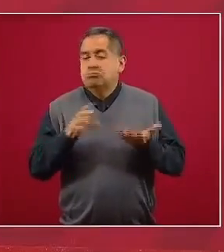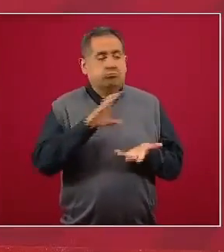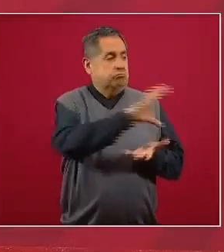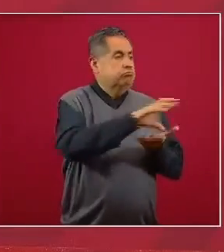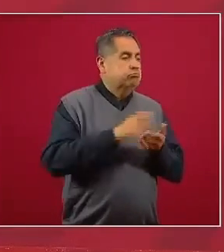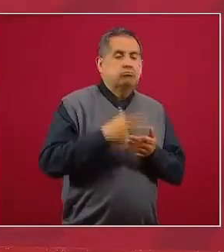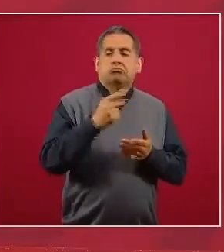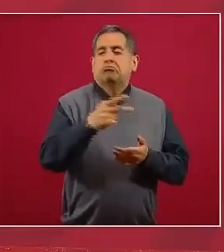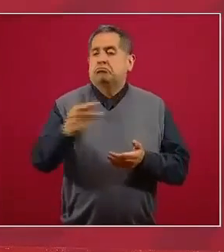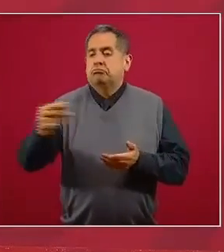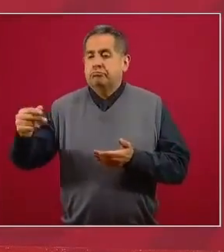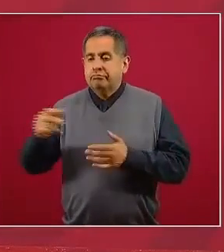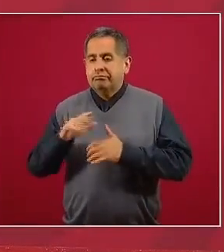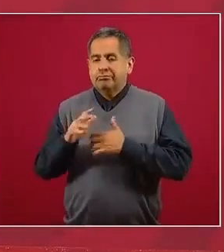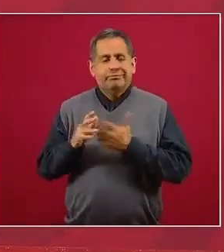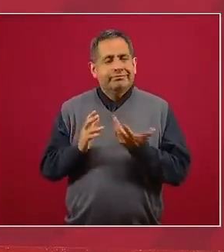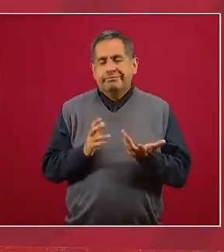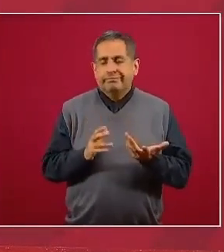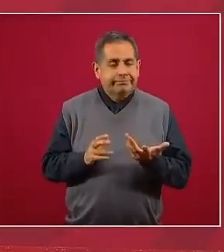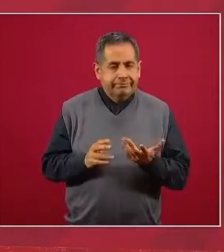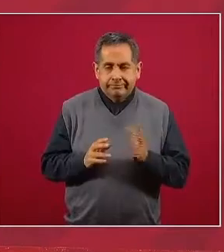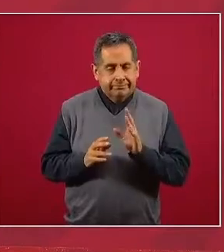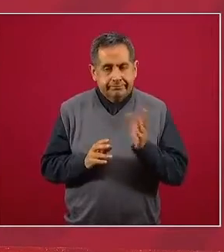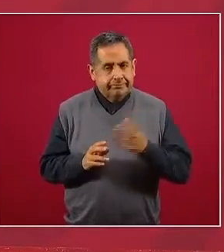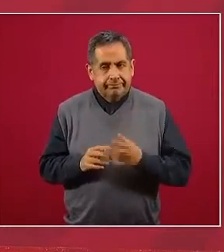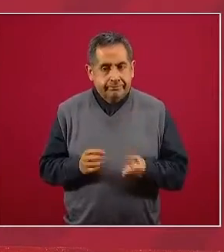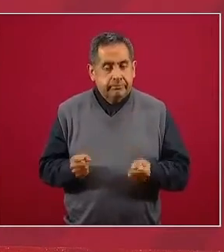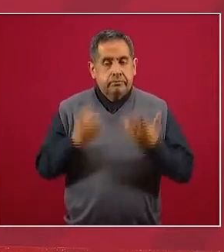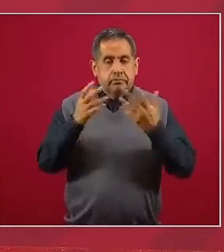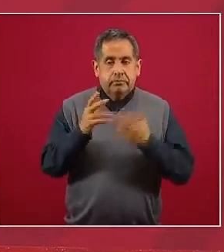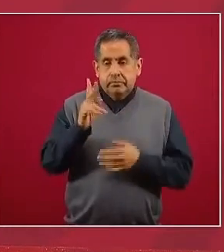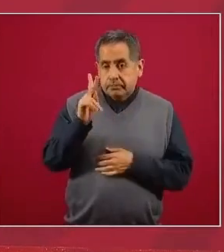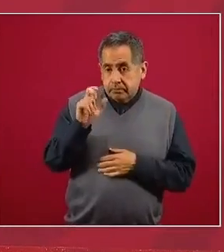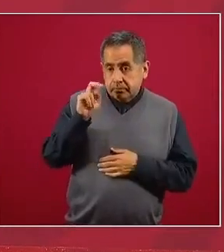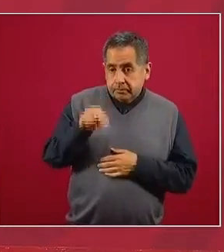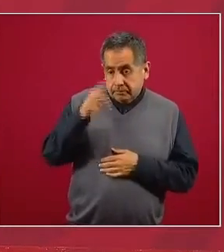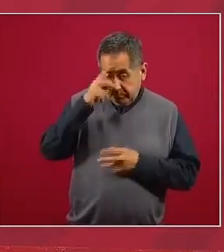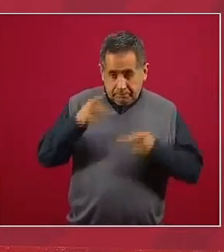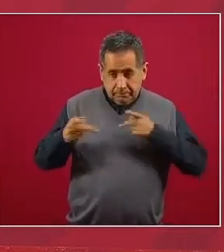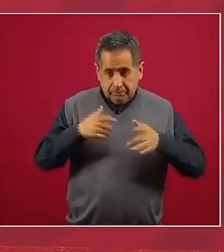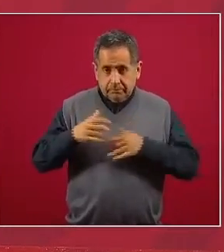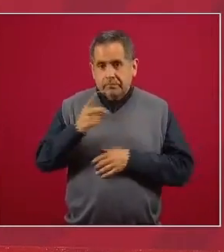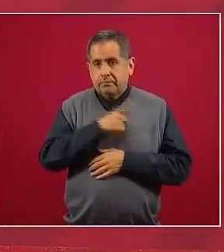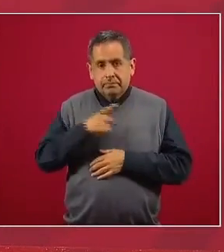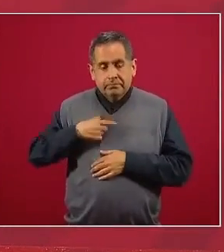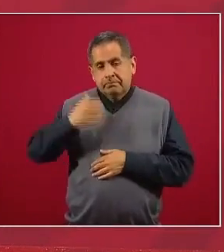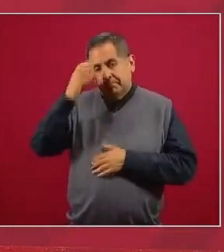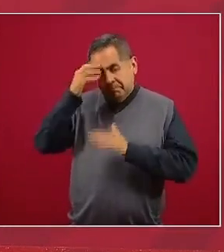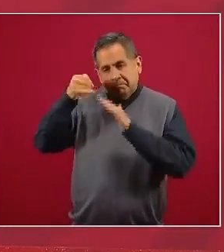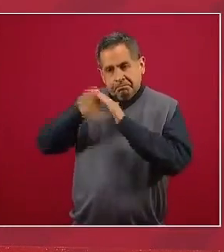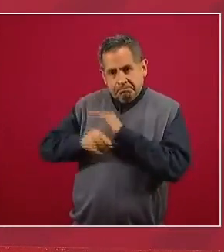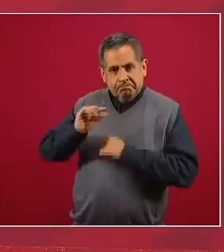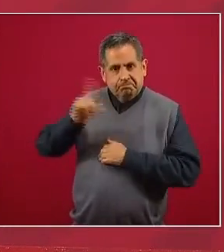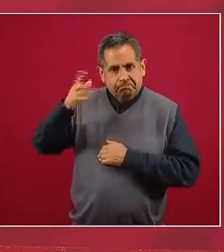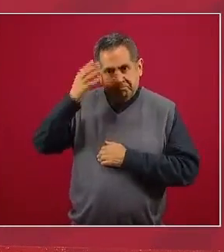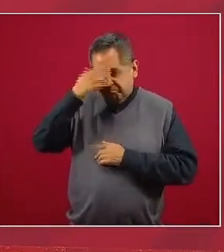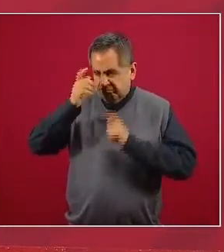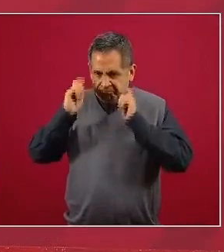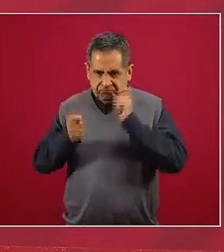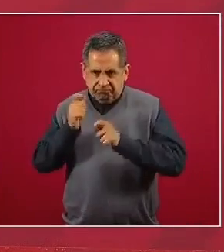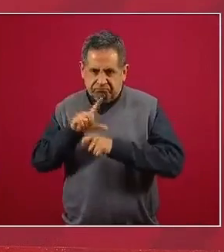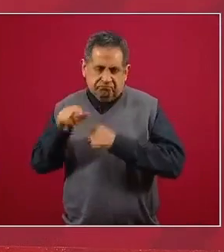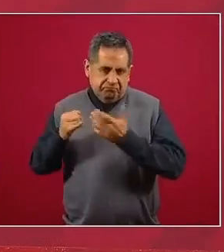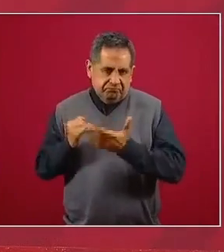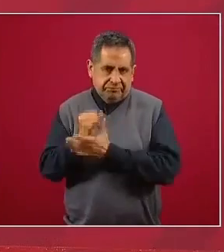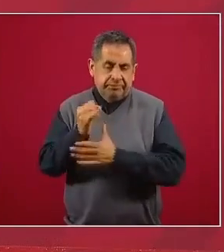de ahí sale el número. Y la estrategia de vacunación requiere conocimiento científico especializado para